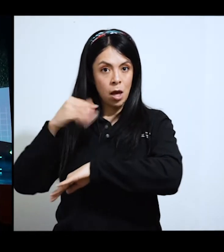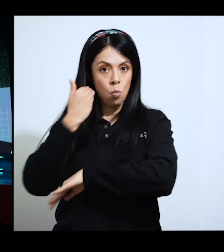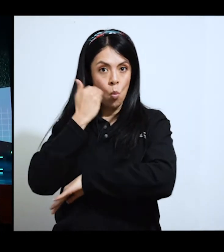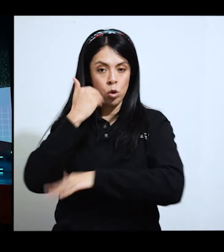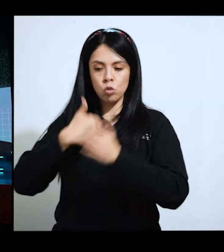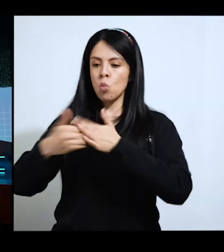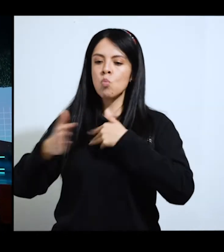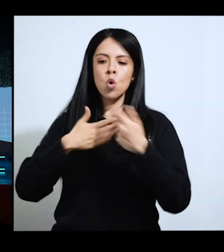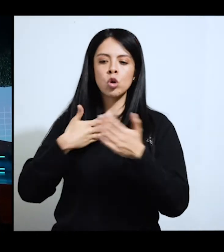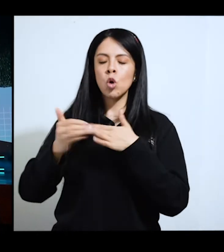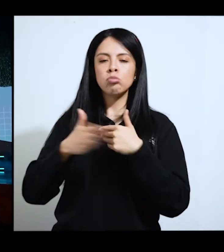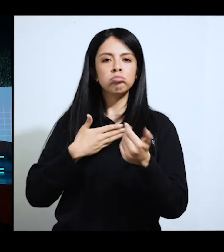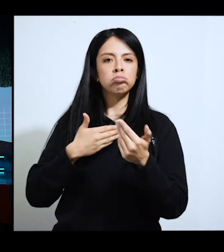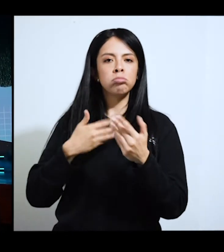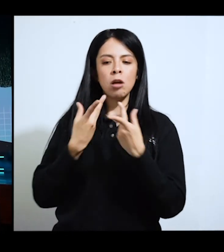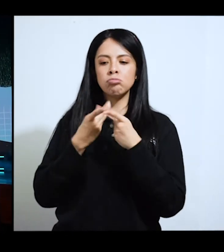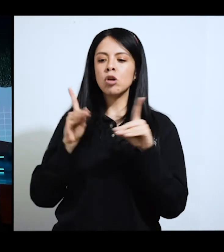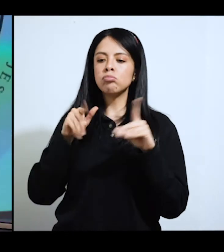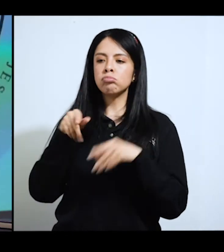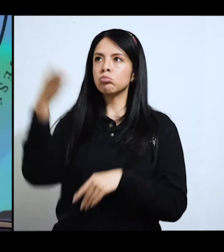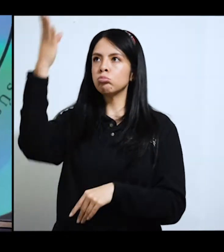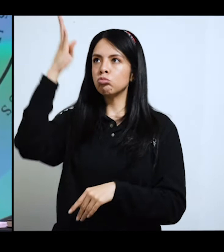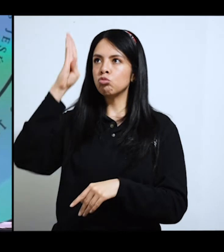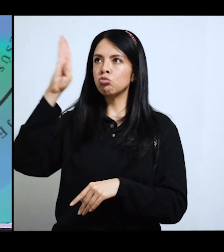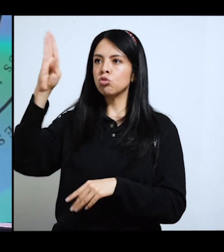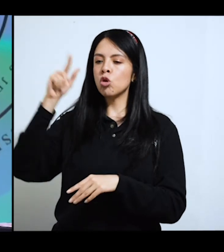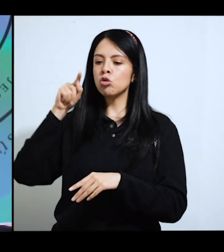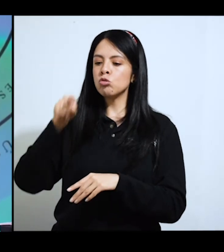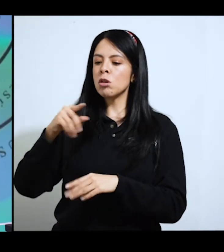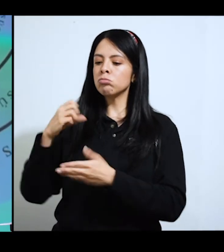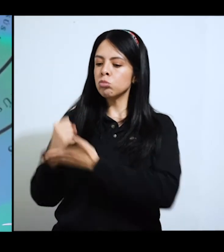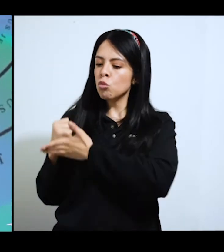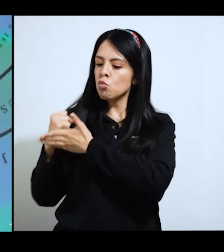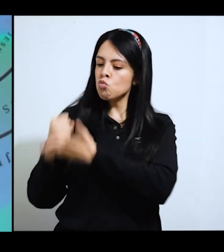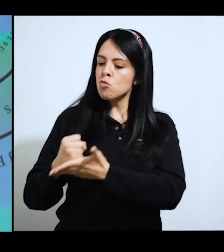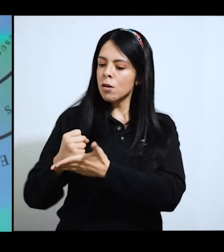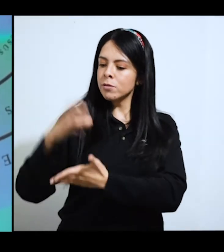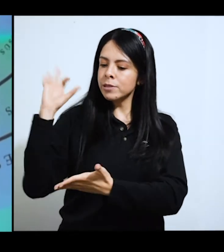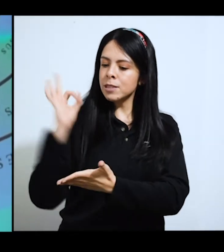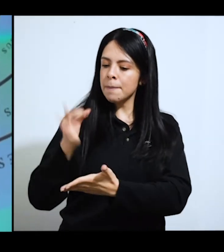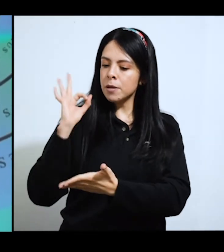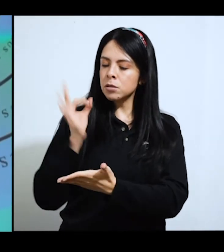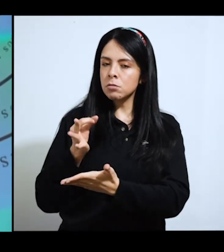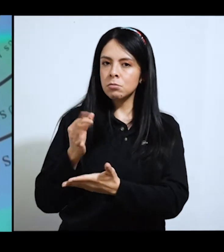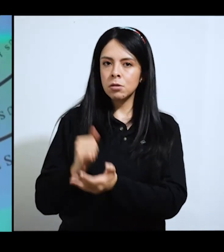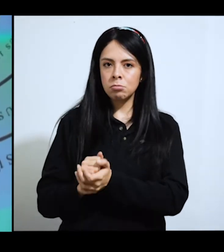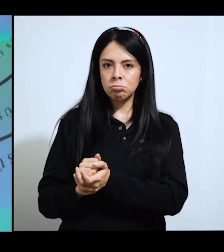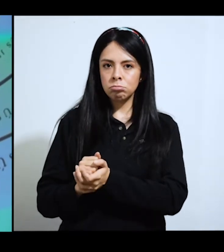seguía respaldando. ¿Por qué? Porque ella no fue la del pecado.